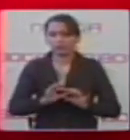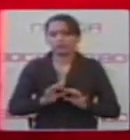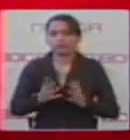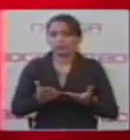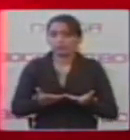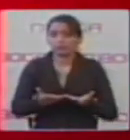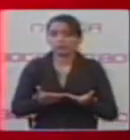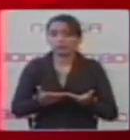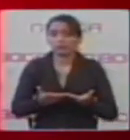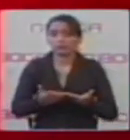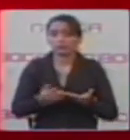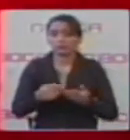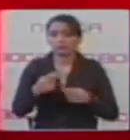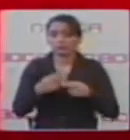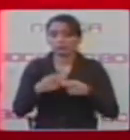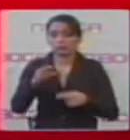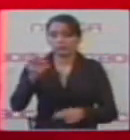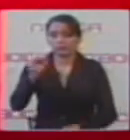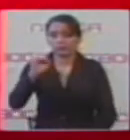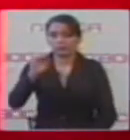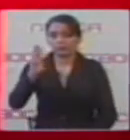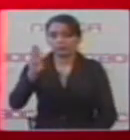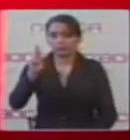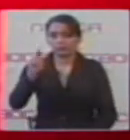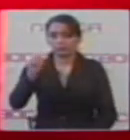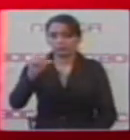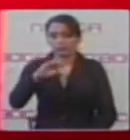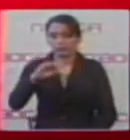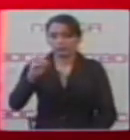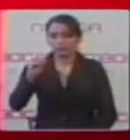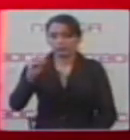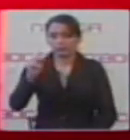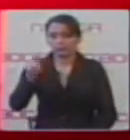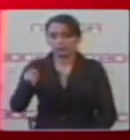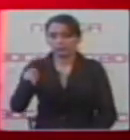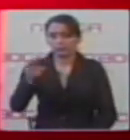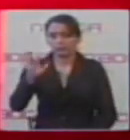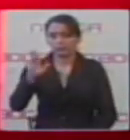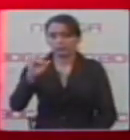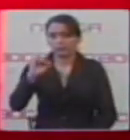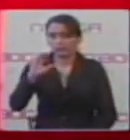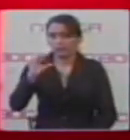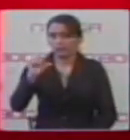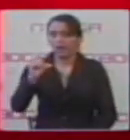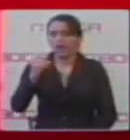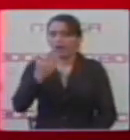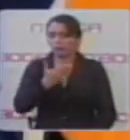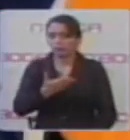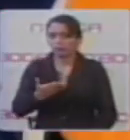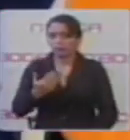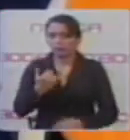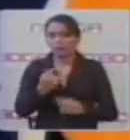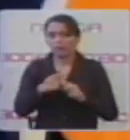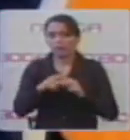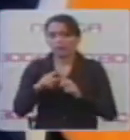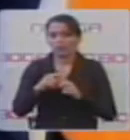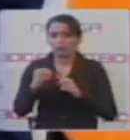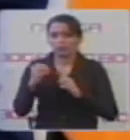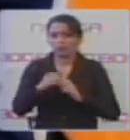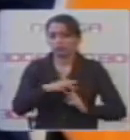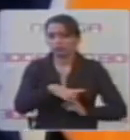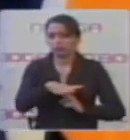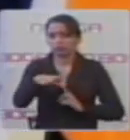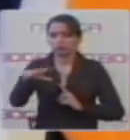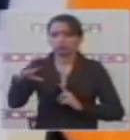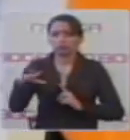que así se va a quedar, será el que mayor cantidad de información nos permita transmitir con la